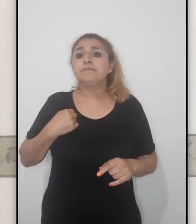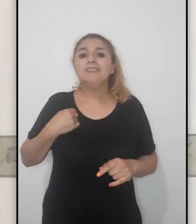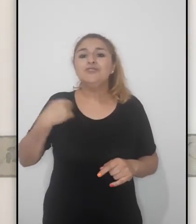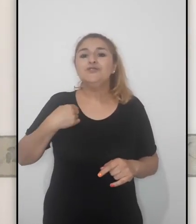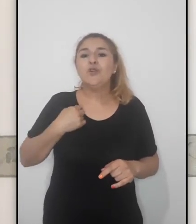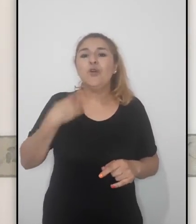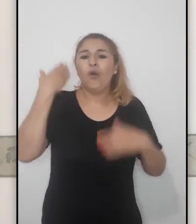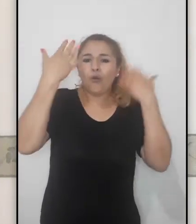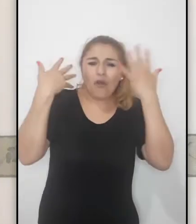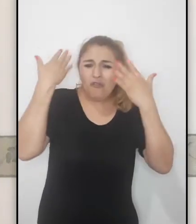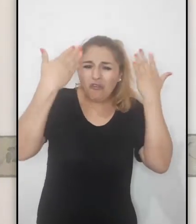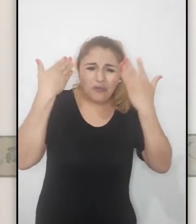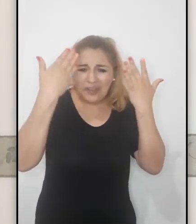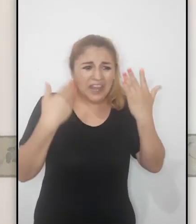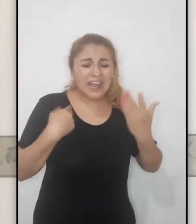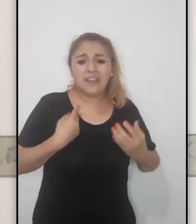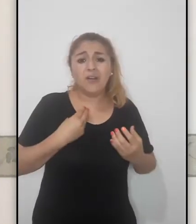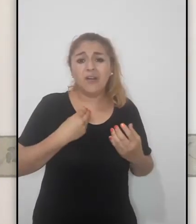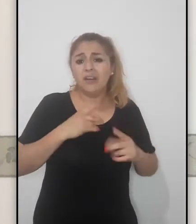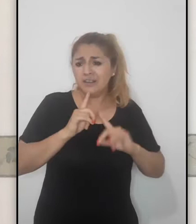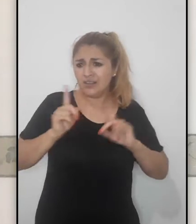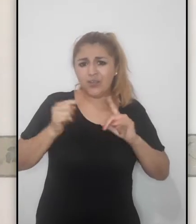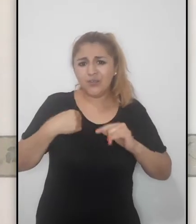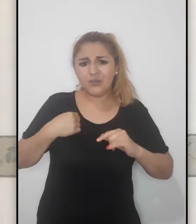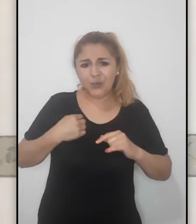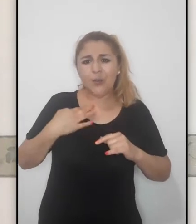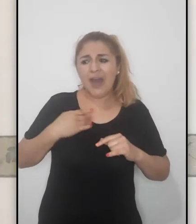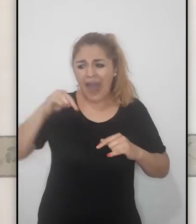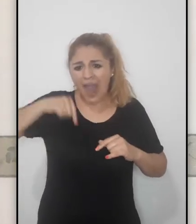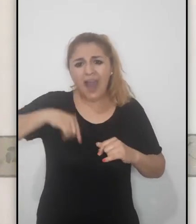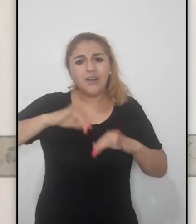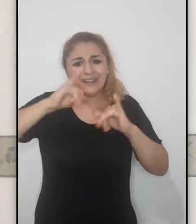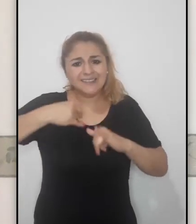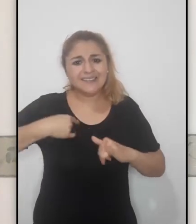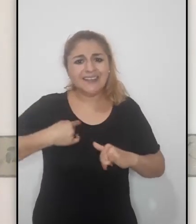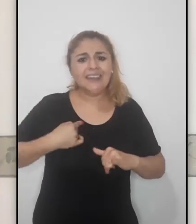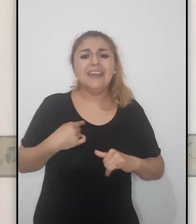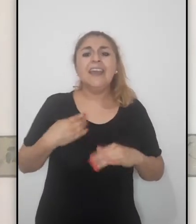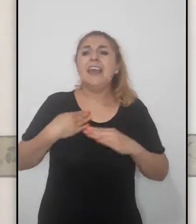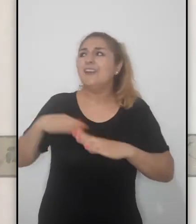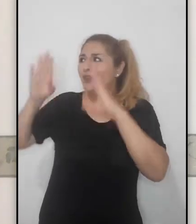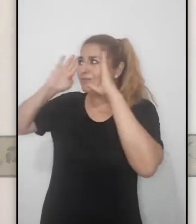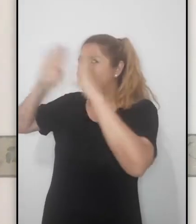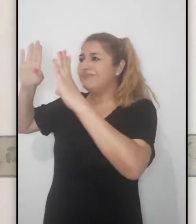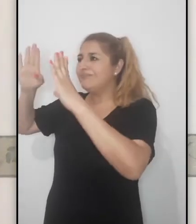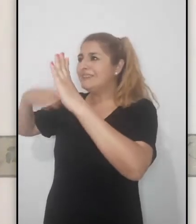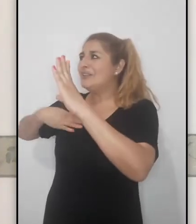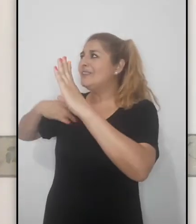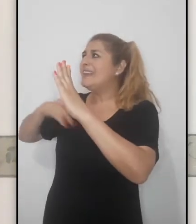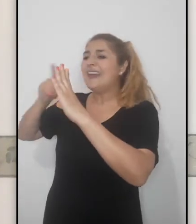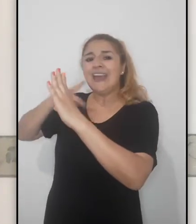confusiones sí no del fundamento que es cristo si ahora se trata de medir de acuerdo a la